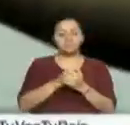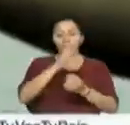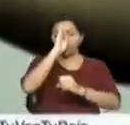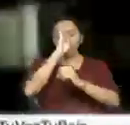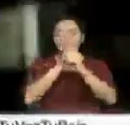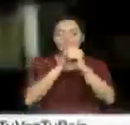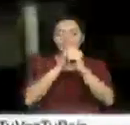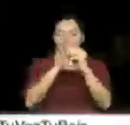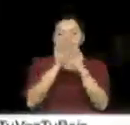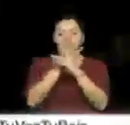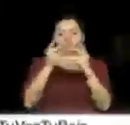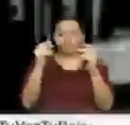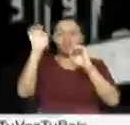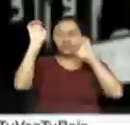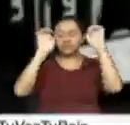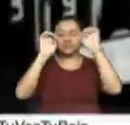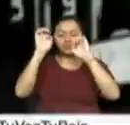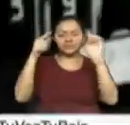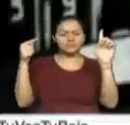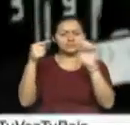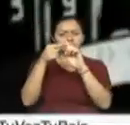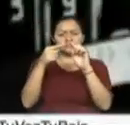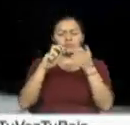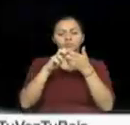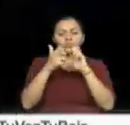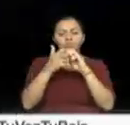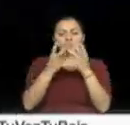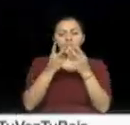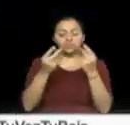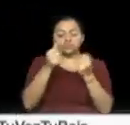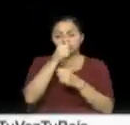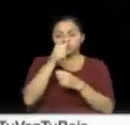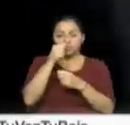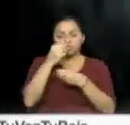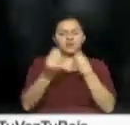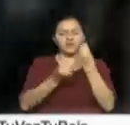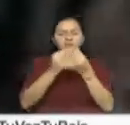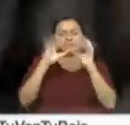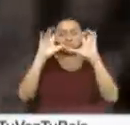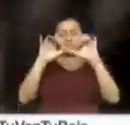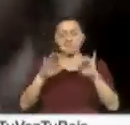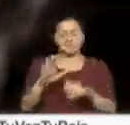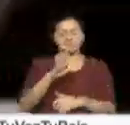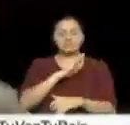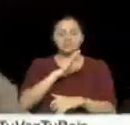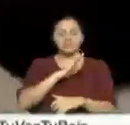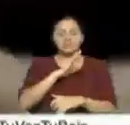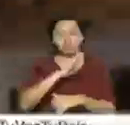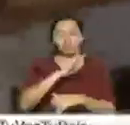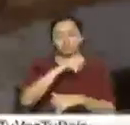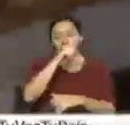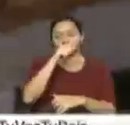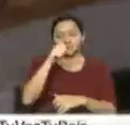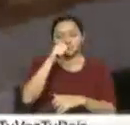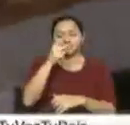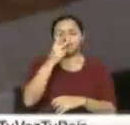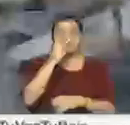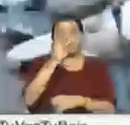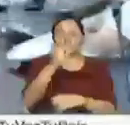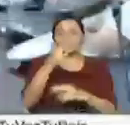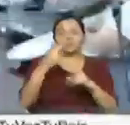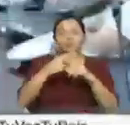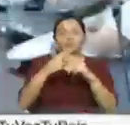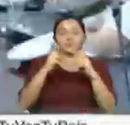generar estrategias para enfrentar la problemática de las drogas, la Secretaría Técnica de Drogas CETED participa en el evento